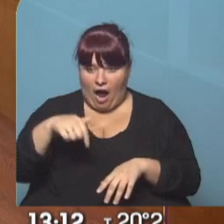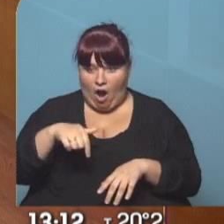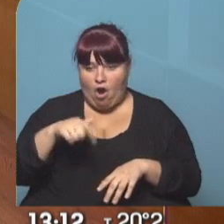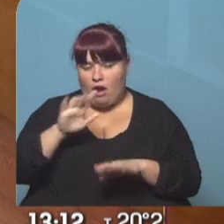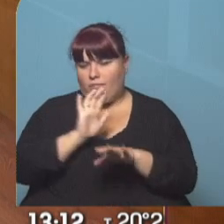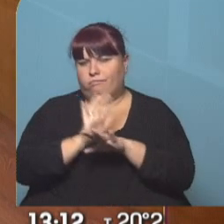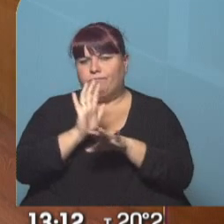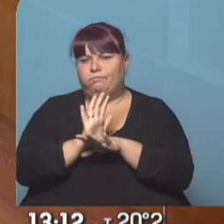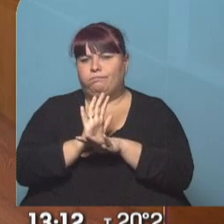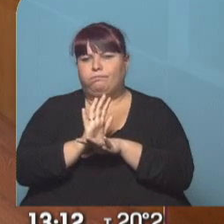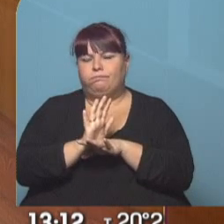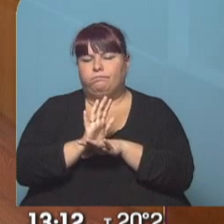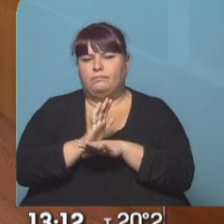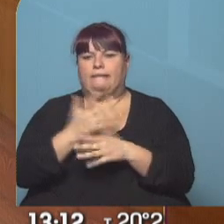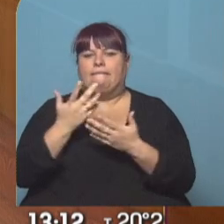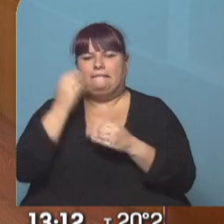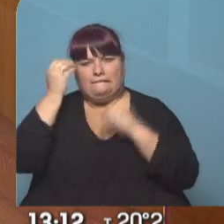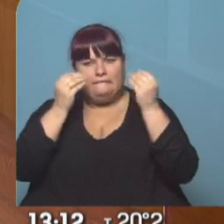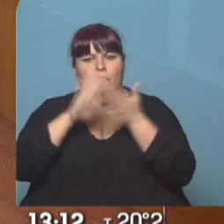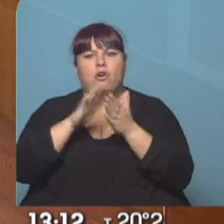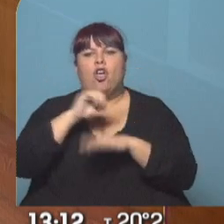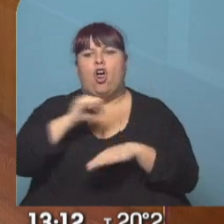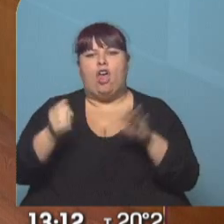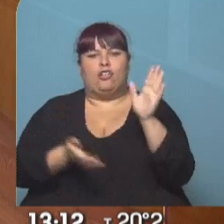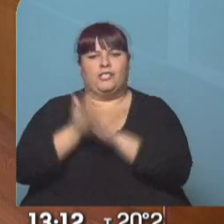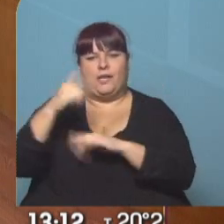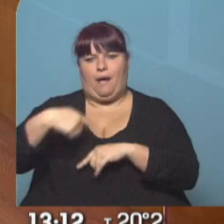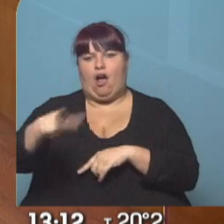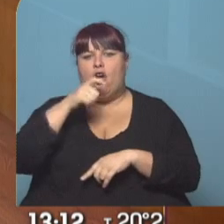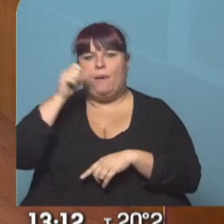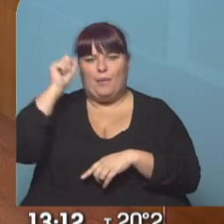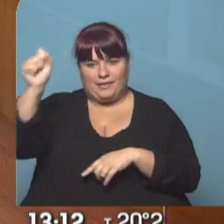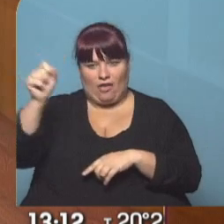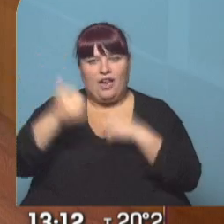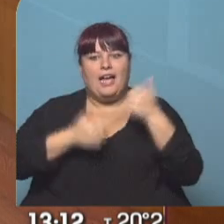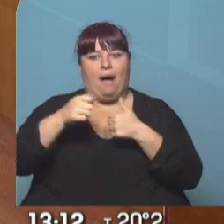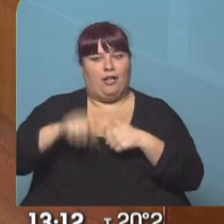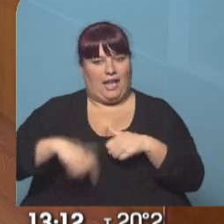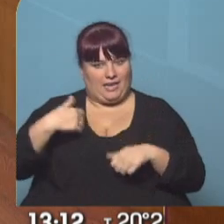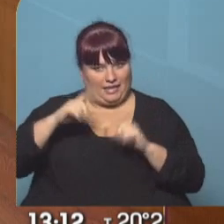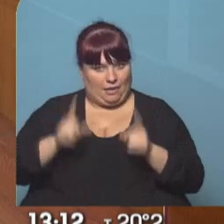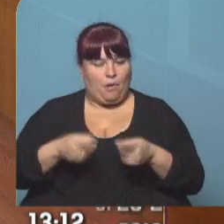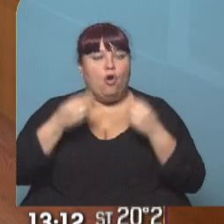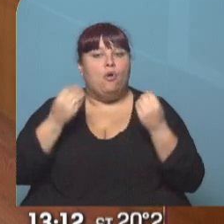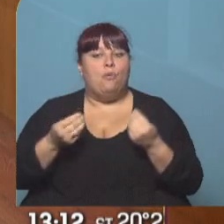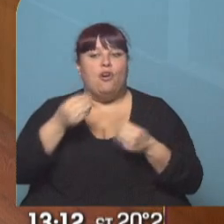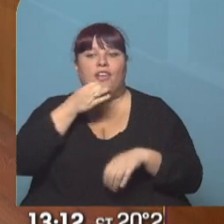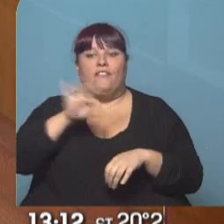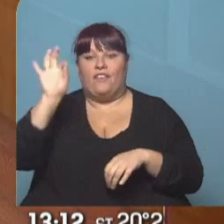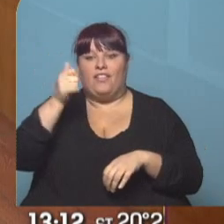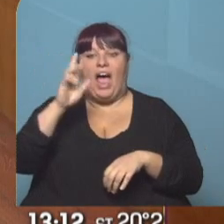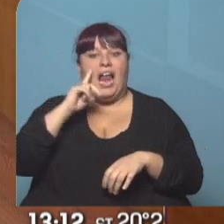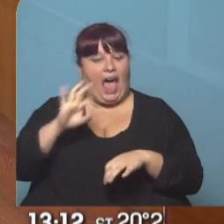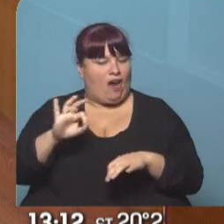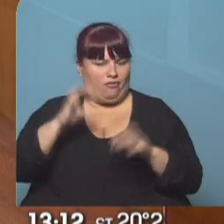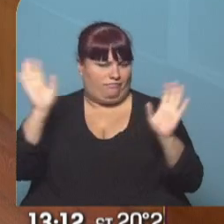está prácticamente penando la ausencia de su goleador para lo que resta de la Copa Libertadores de América y el torneo local, porque la venta de Alario